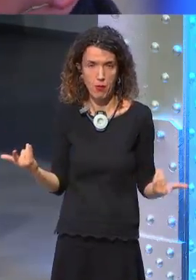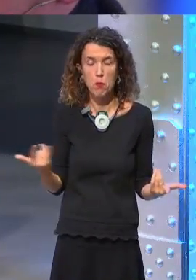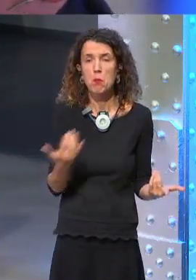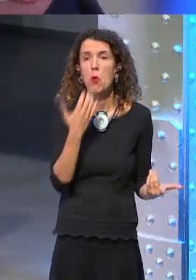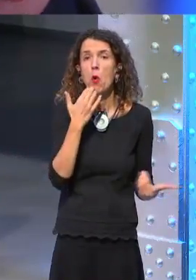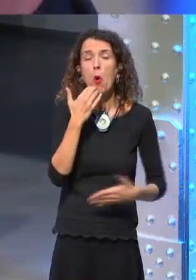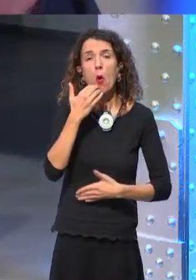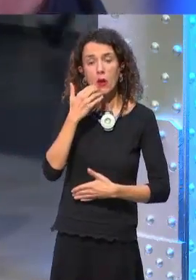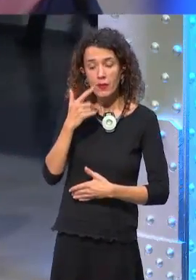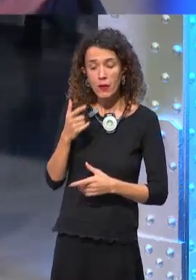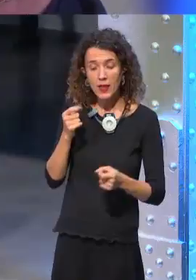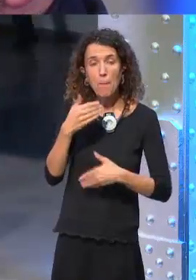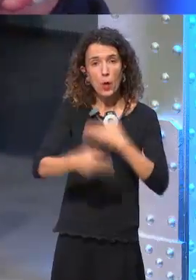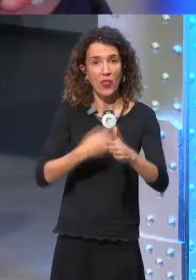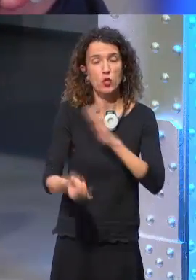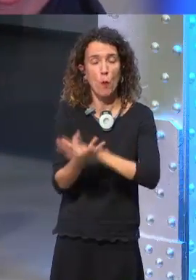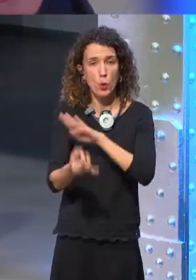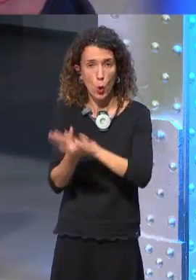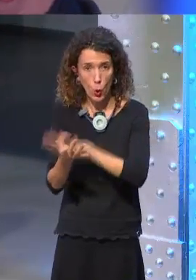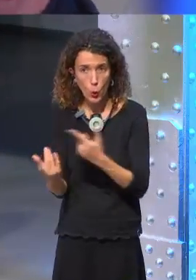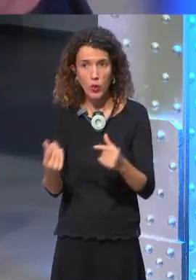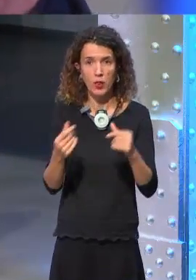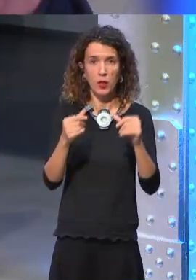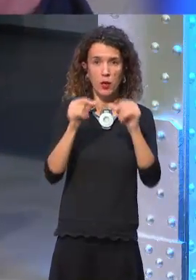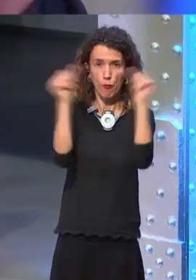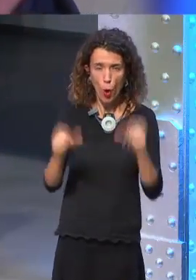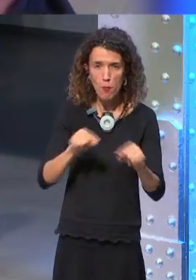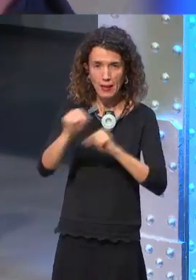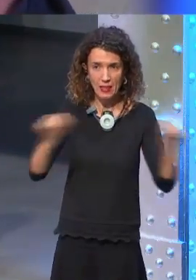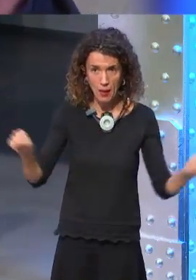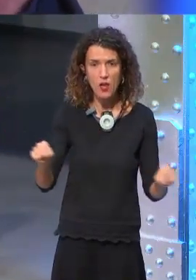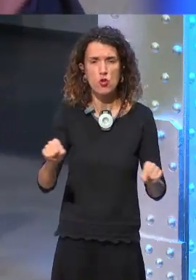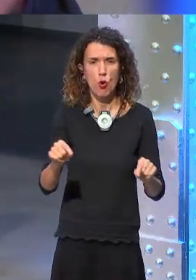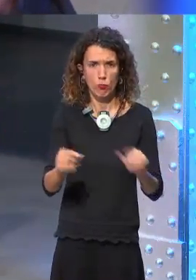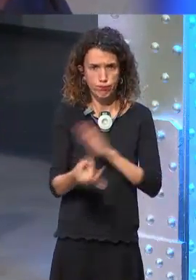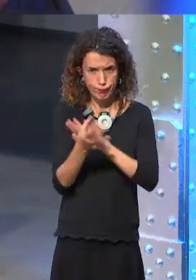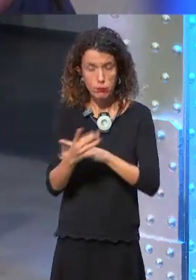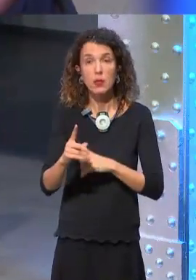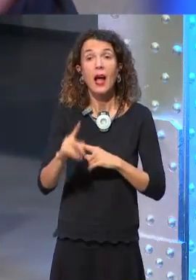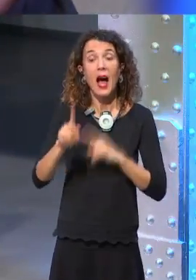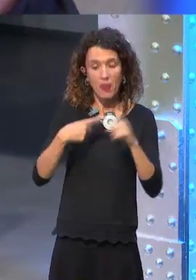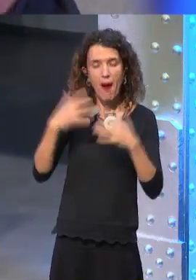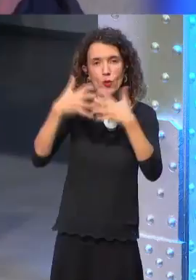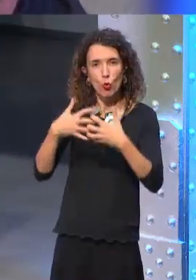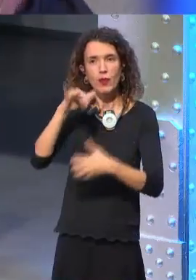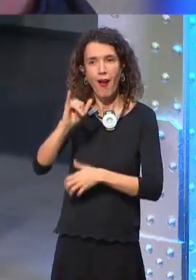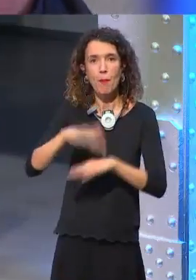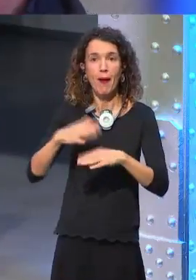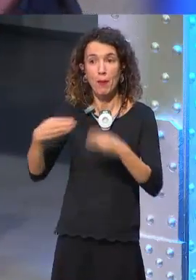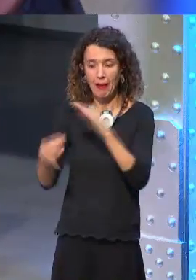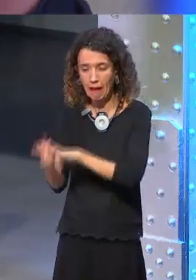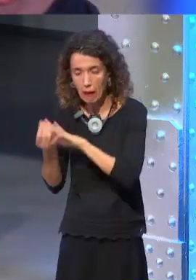tenemos procesos que los producen en distintos tamaños y formas, ya hay una industria para estos materiales, entonces en lugar de